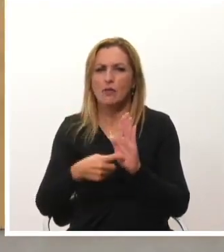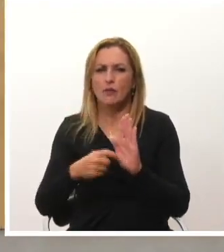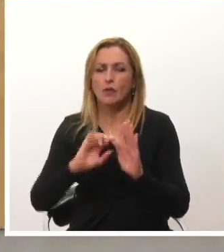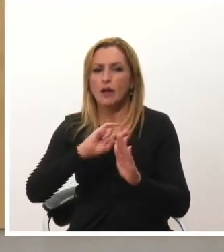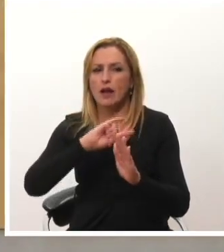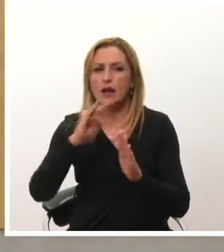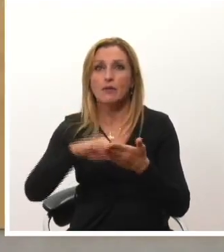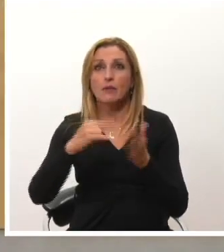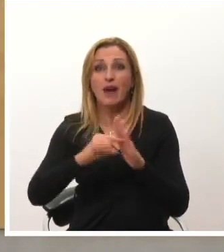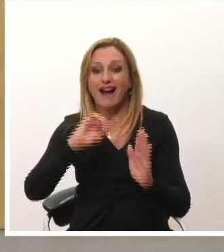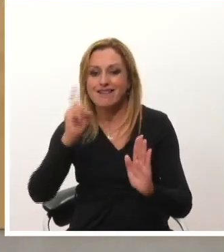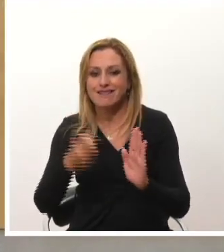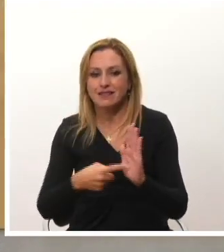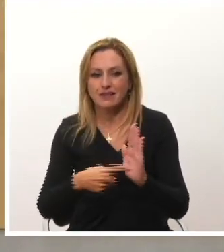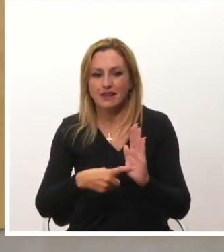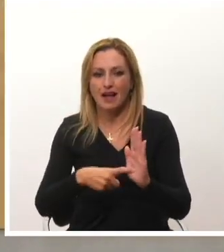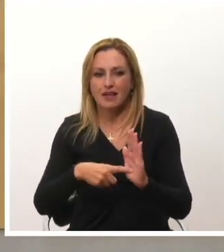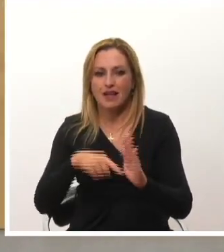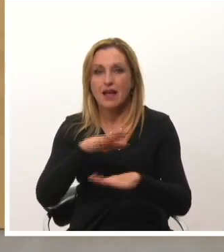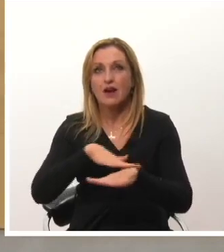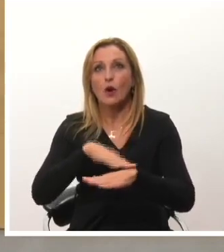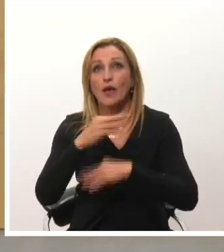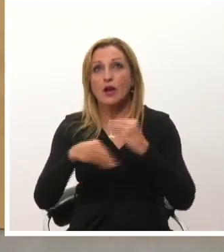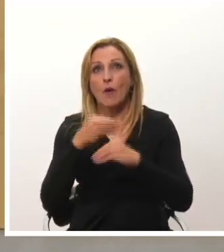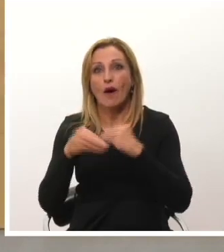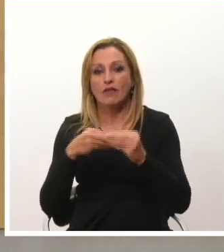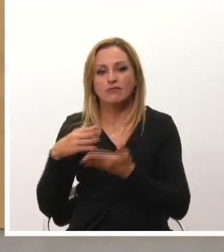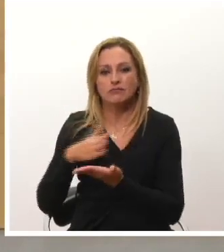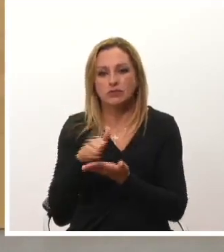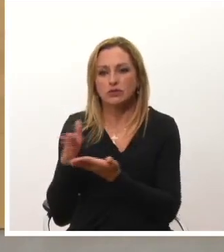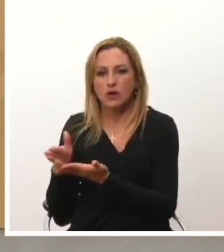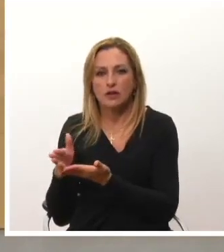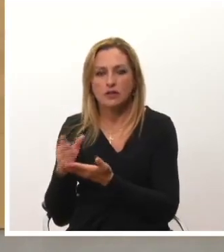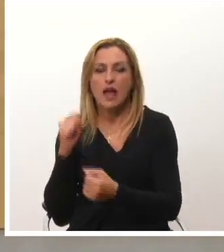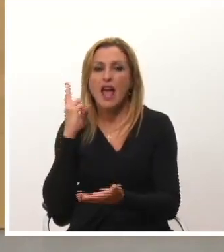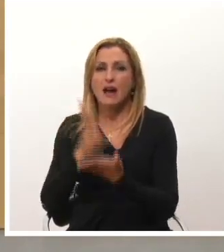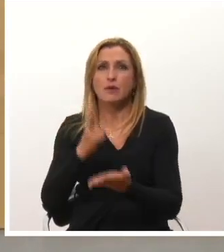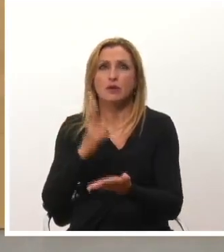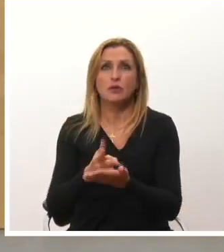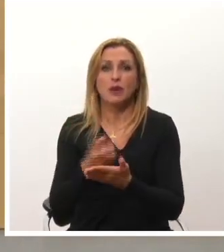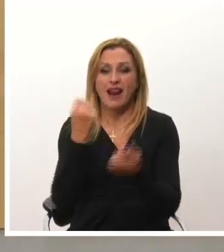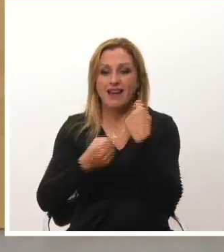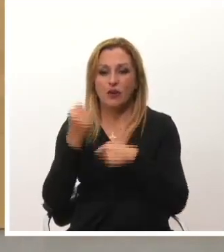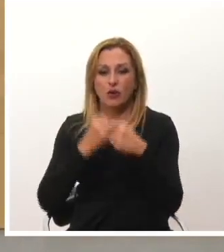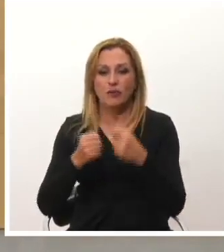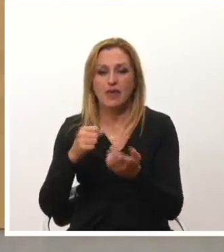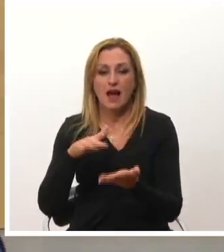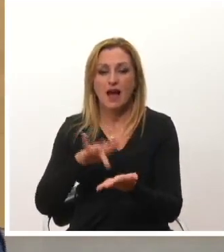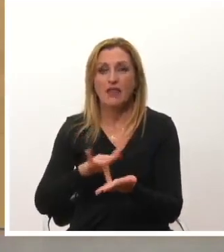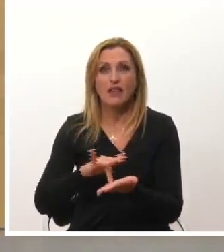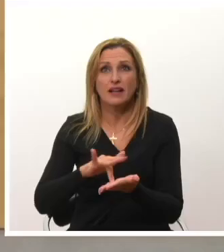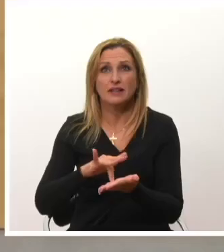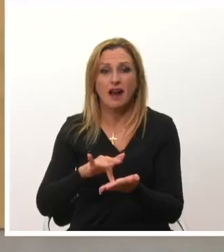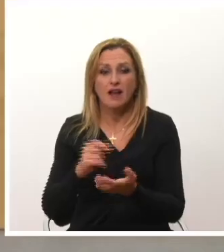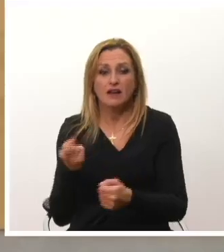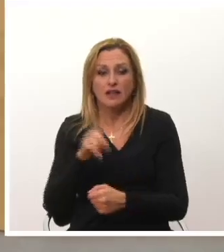gobierno luego por lo tanto estábamos en la línea adecuada se apostó por la economía digital para crear empleo a pesar de las críticas a pesar